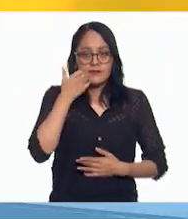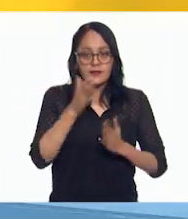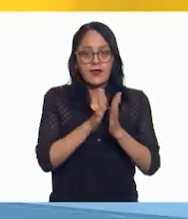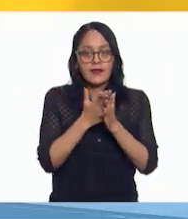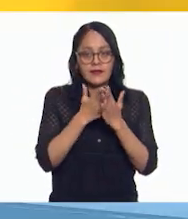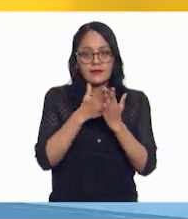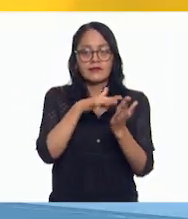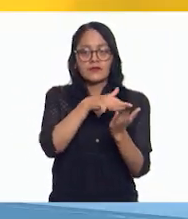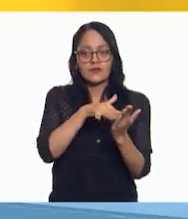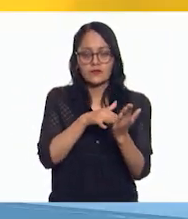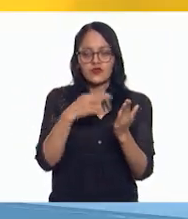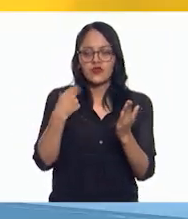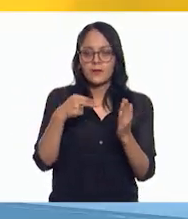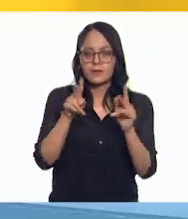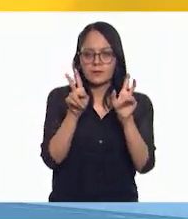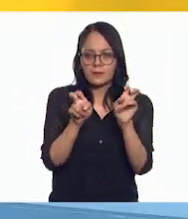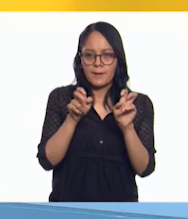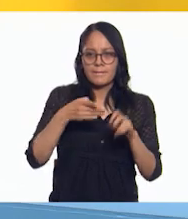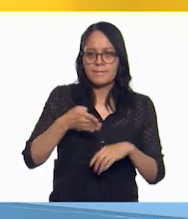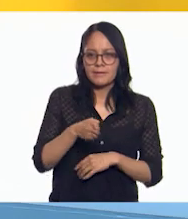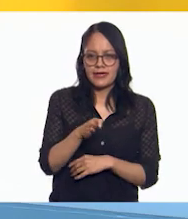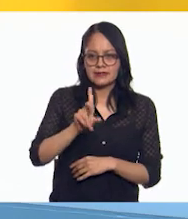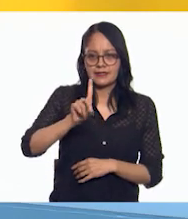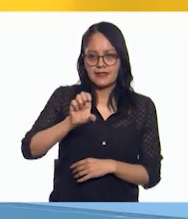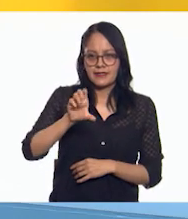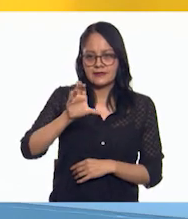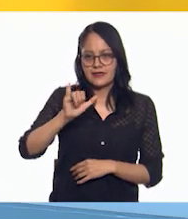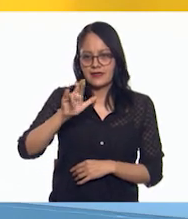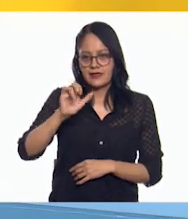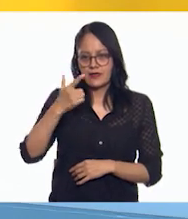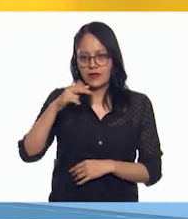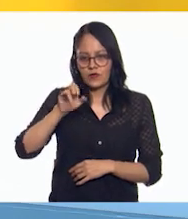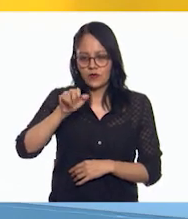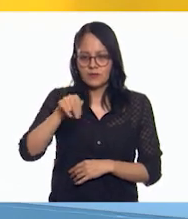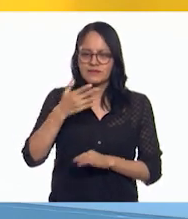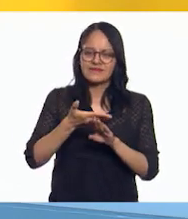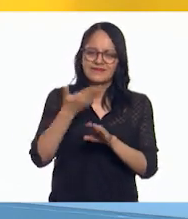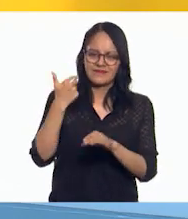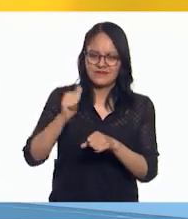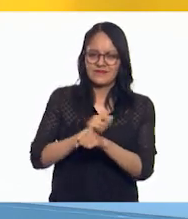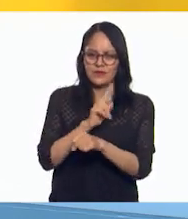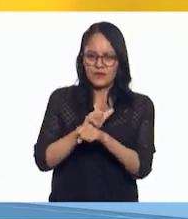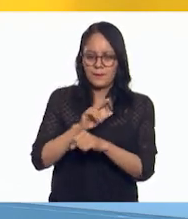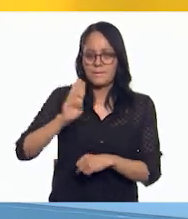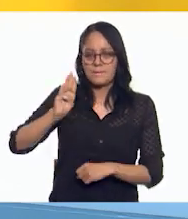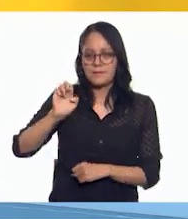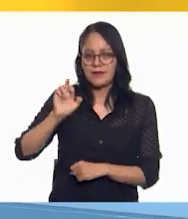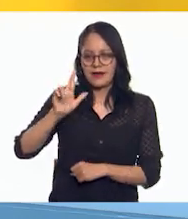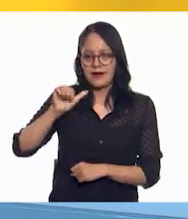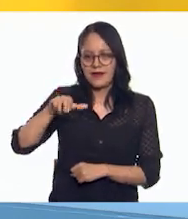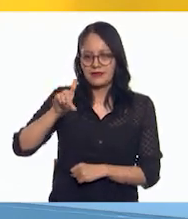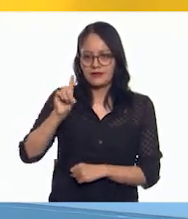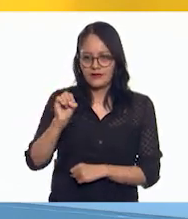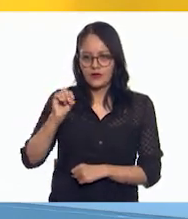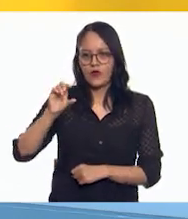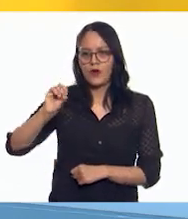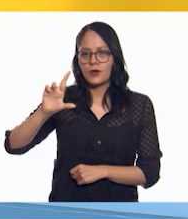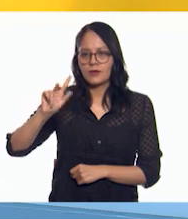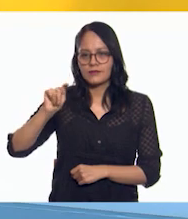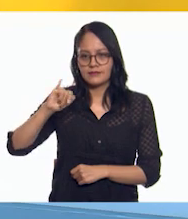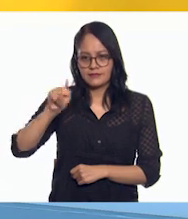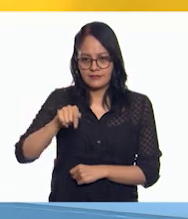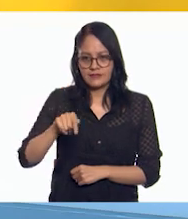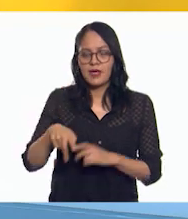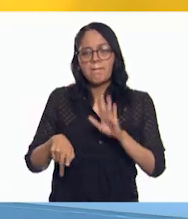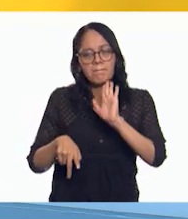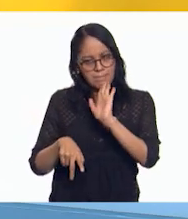el poema Peces de Sirahuén, de otro miembro de los contemporáneos, Bernardo Ortiz de Montellano. Sin embargo, tu pasión